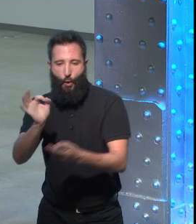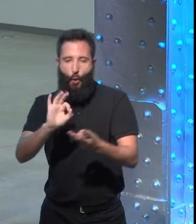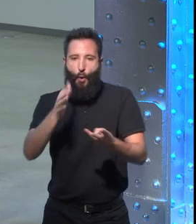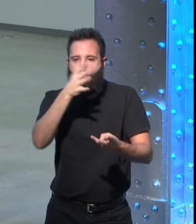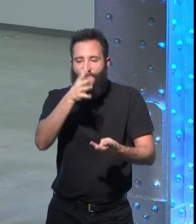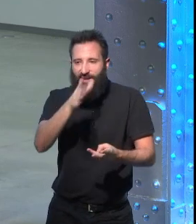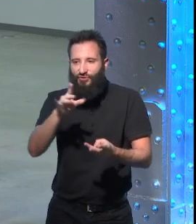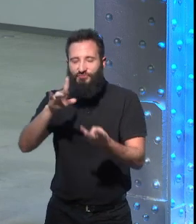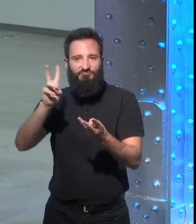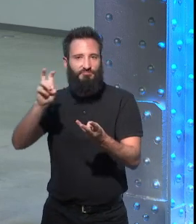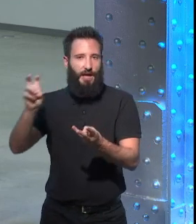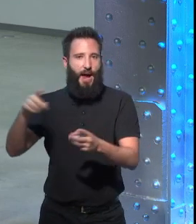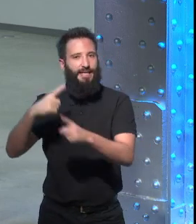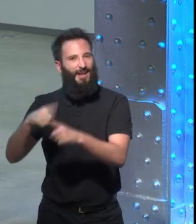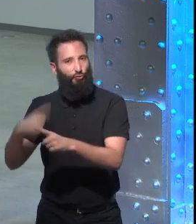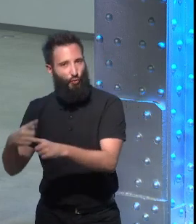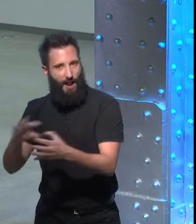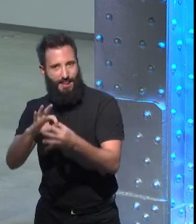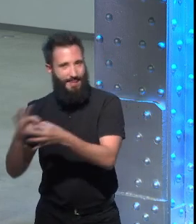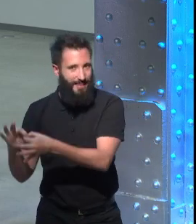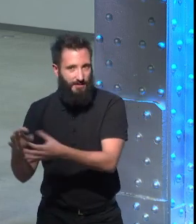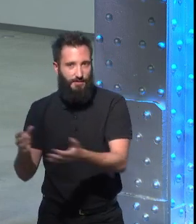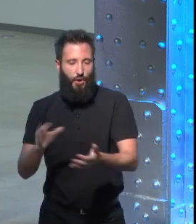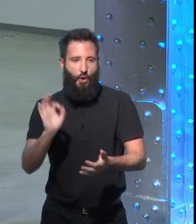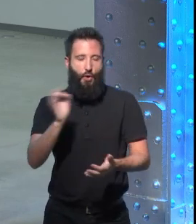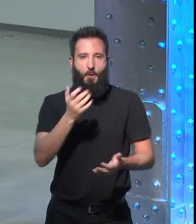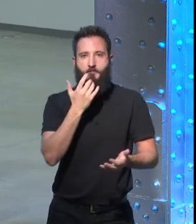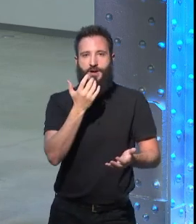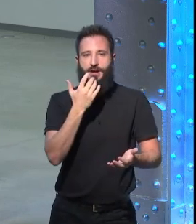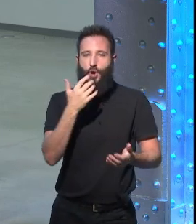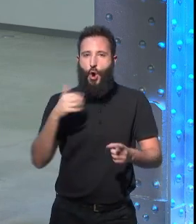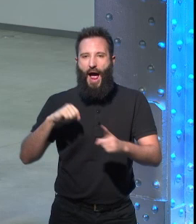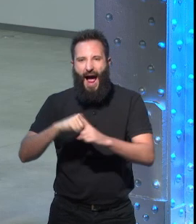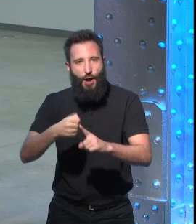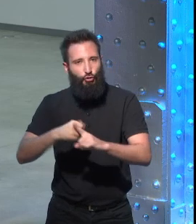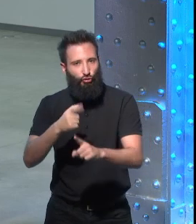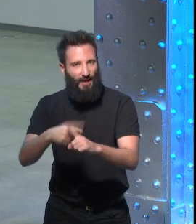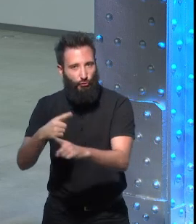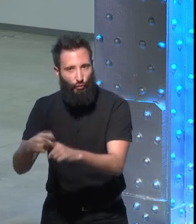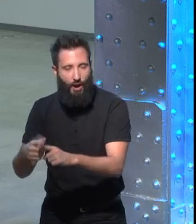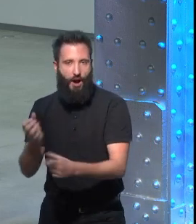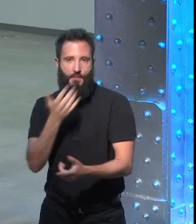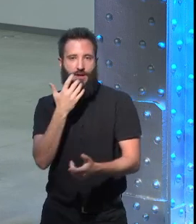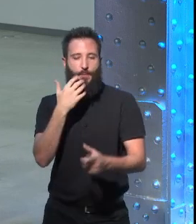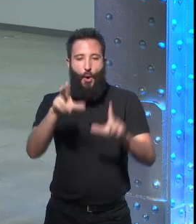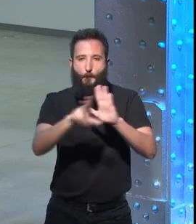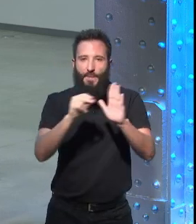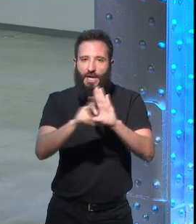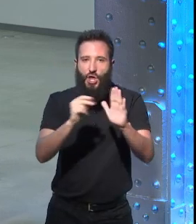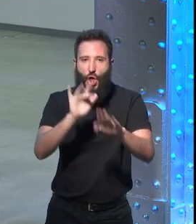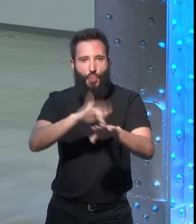relacionados, delitos sexuales, sobre todo pues, acoso sexual a través de medios